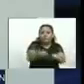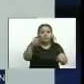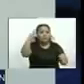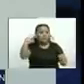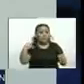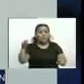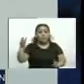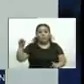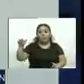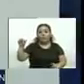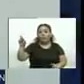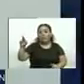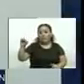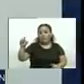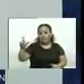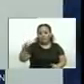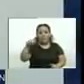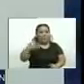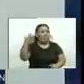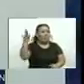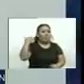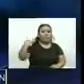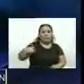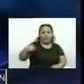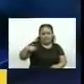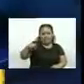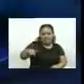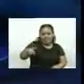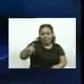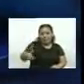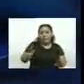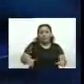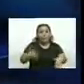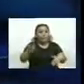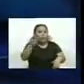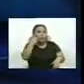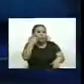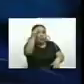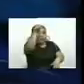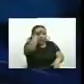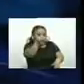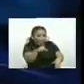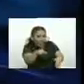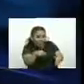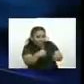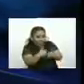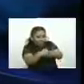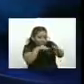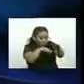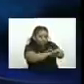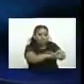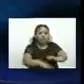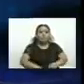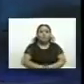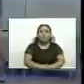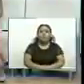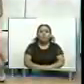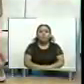Benito. El hecho se habría cometido en noviembre de este año al interior de un motel ubicado en San Jacinto.